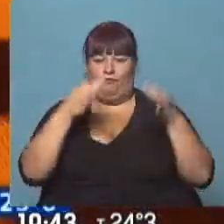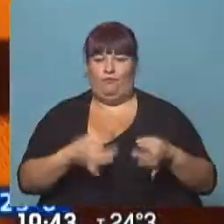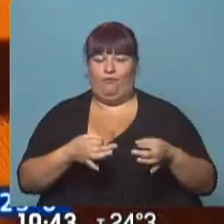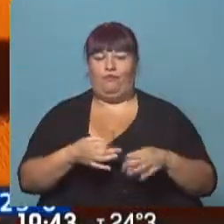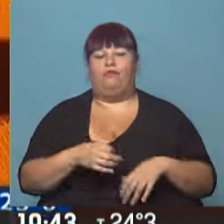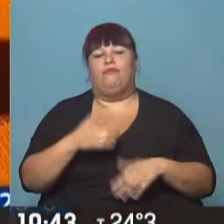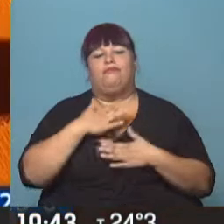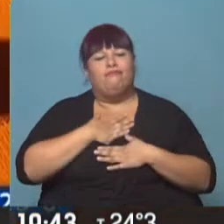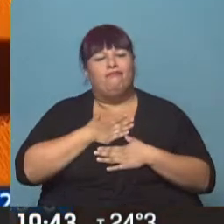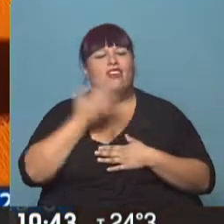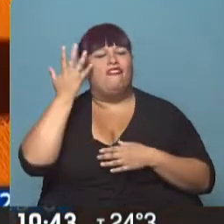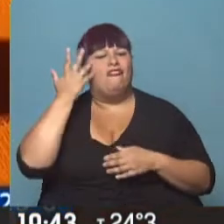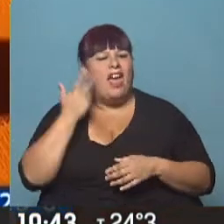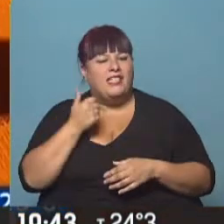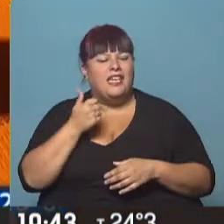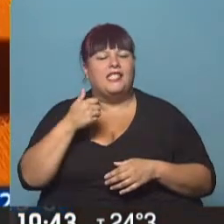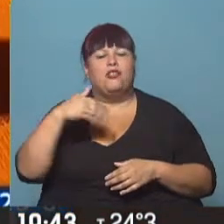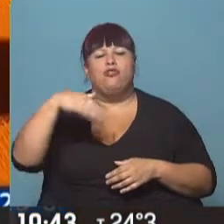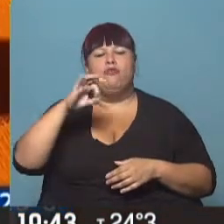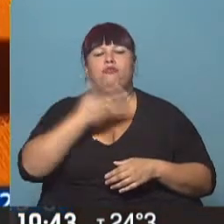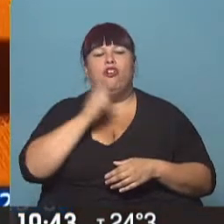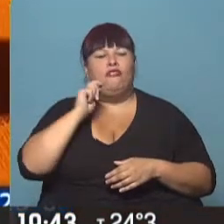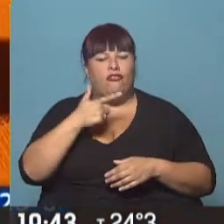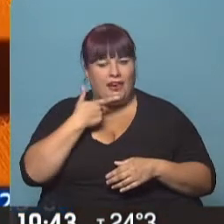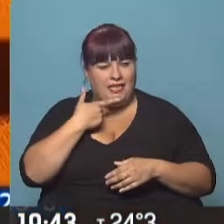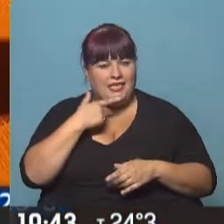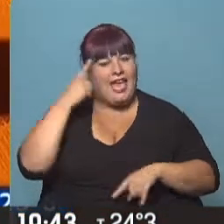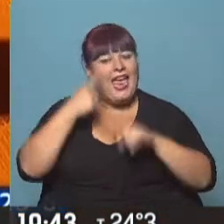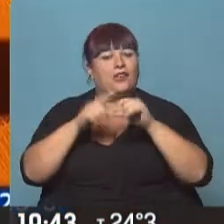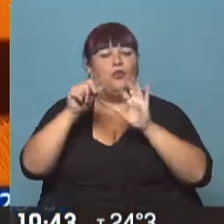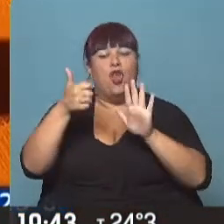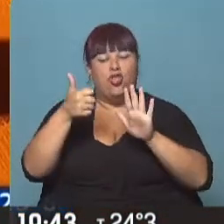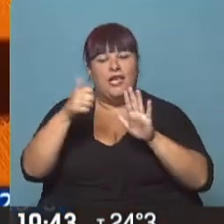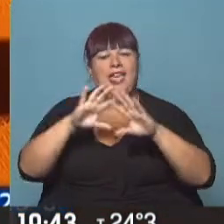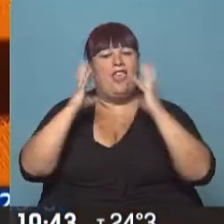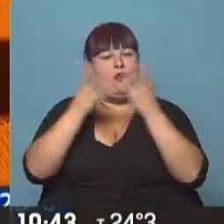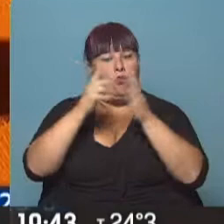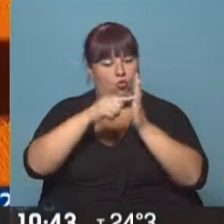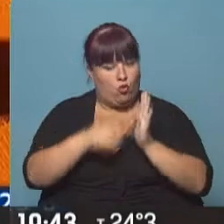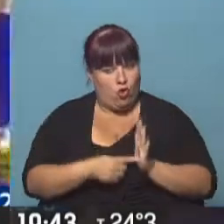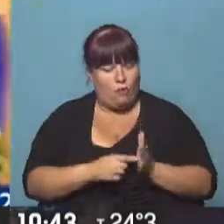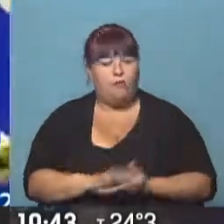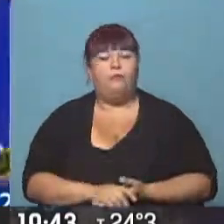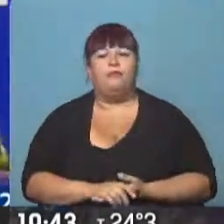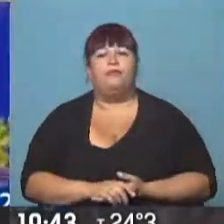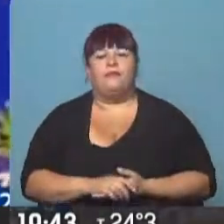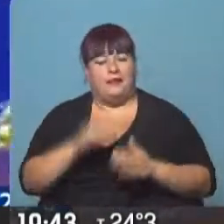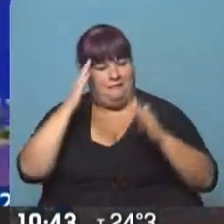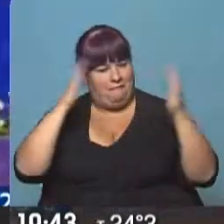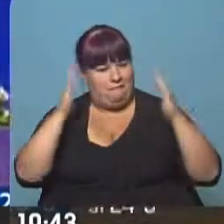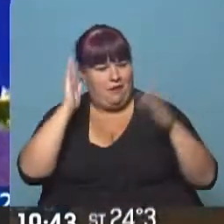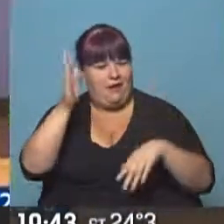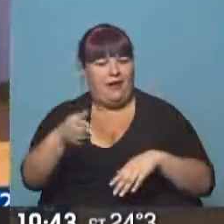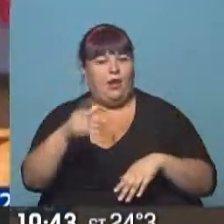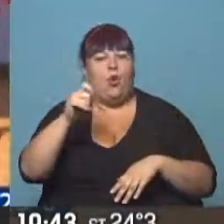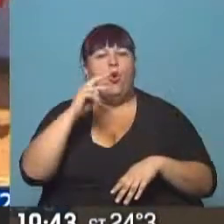El carismático, el francés Gael Monfils, ex número 6 del ranking mundial, apabulló a